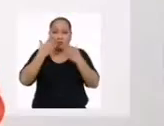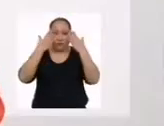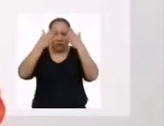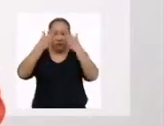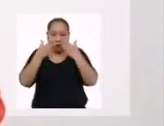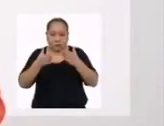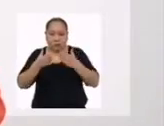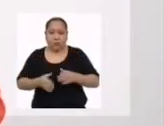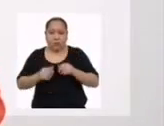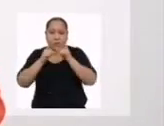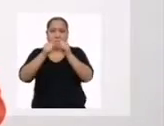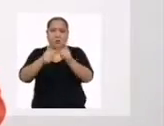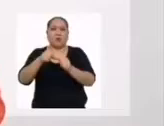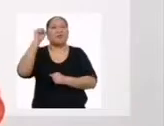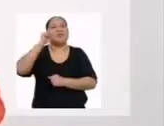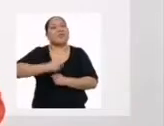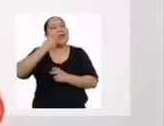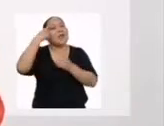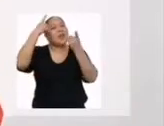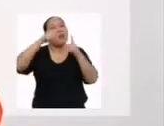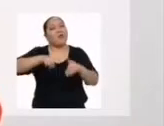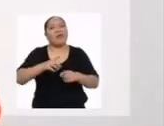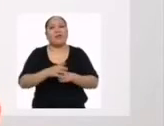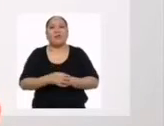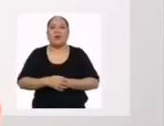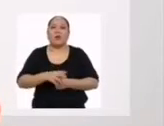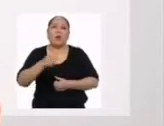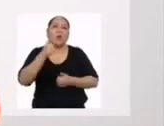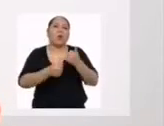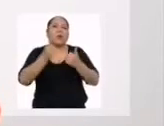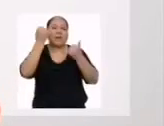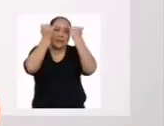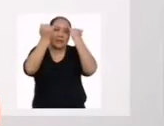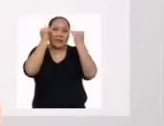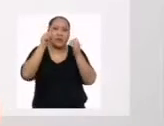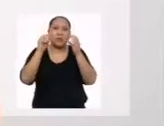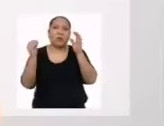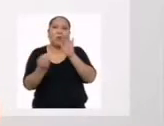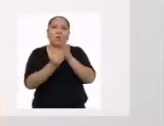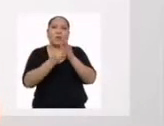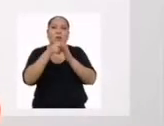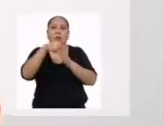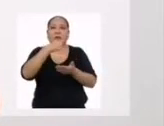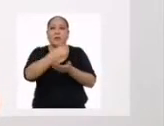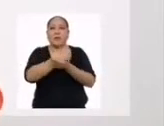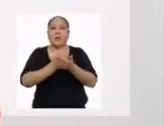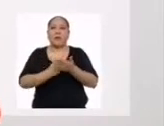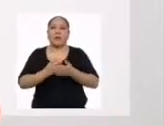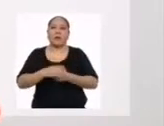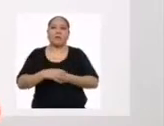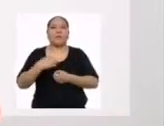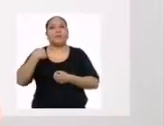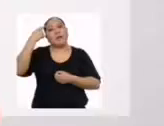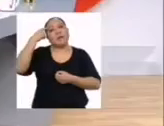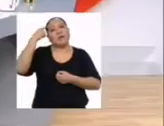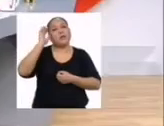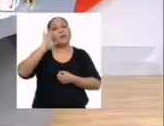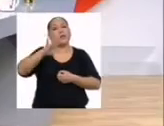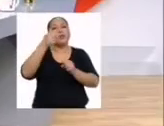mantienen. De acuerdo, Yaremis. ¿Qué ideas podrías tú desarrollar en esta parte del texto? Pensando en tu propio